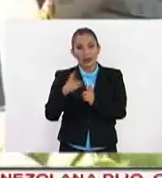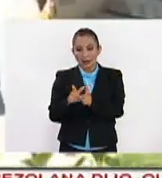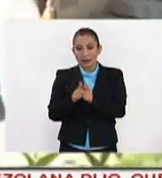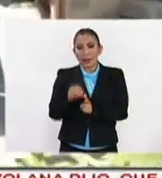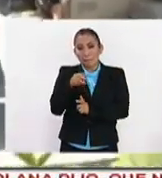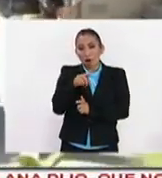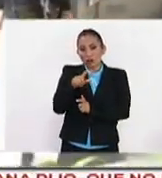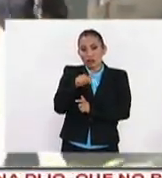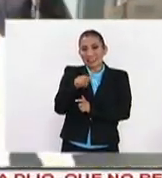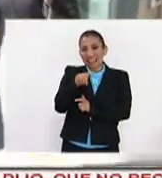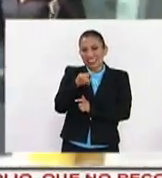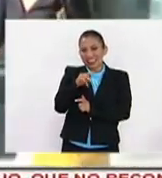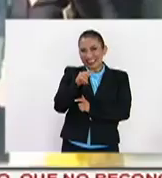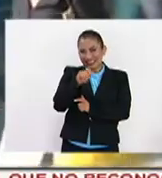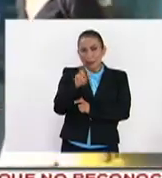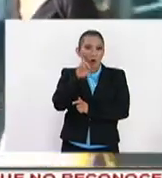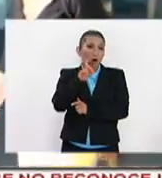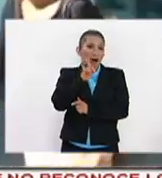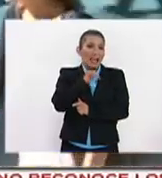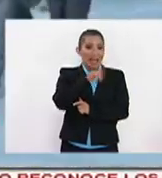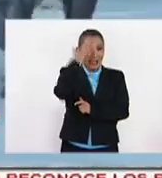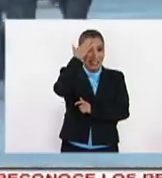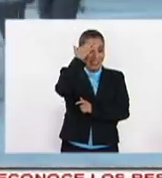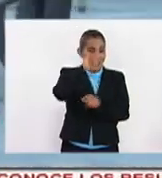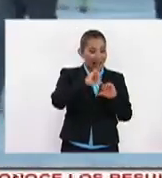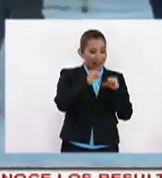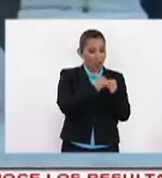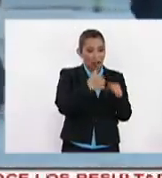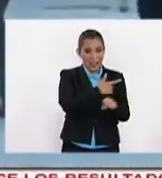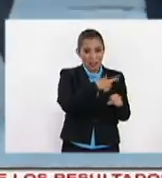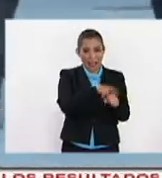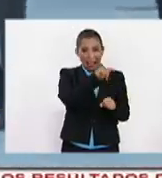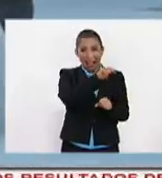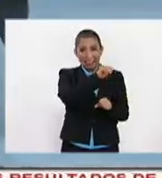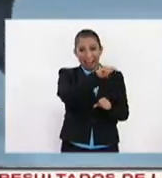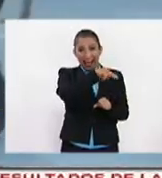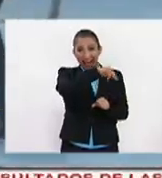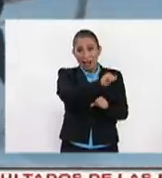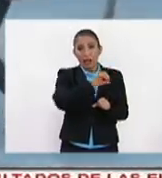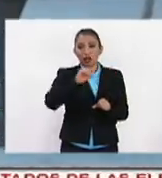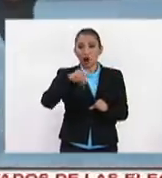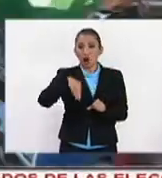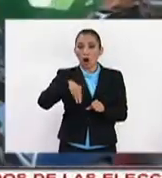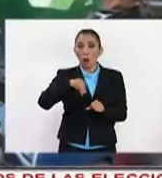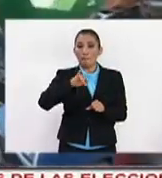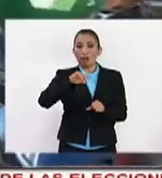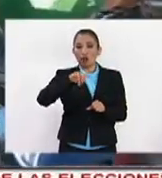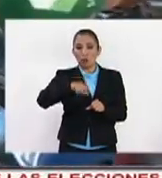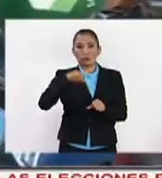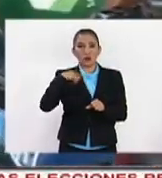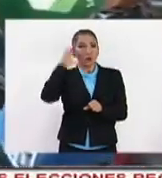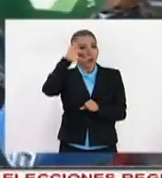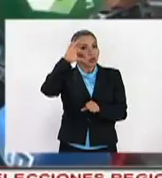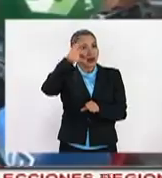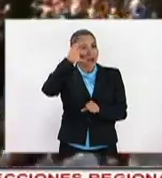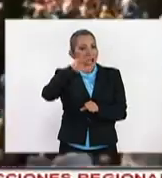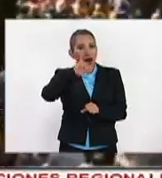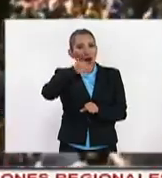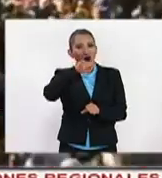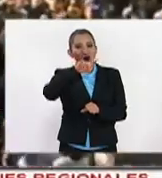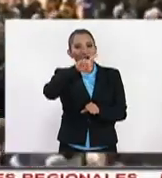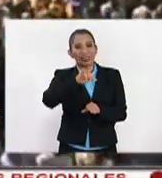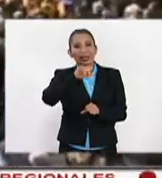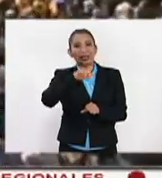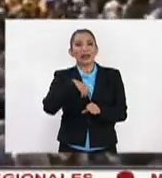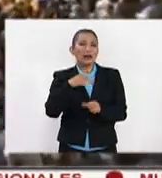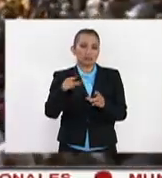de Mossos, Teresa Laplana, y los líderes de la Asociación Nacional Catalana y del Òmnium Cultural, Jordi Sánchez y Jordi